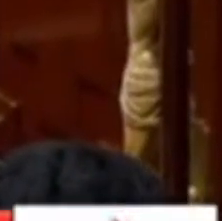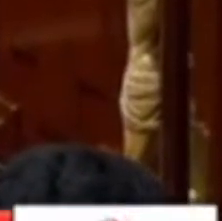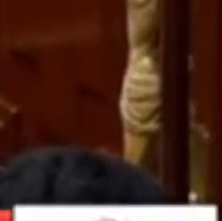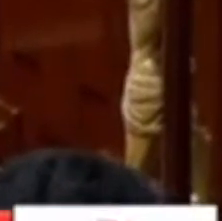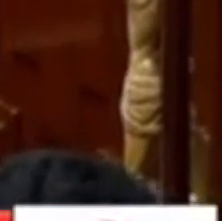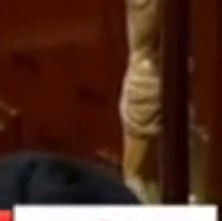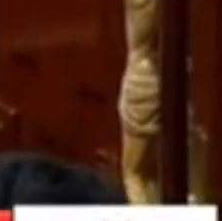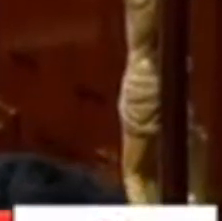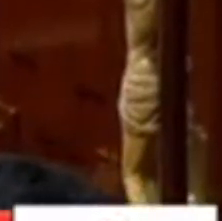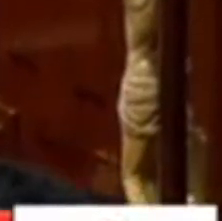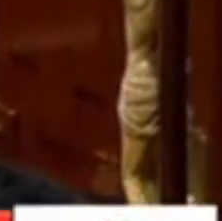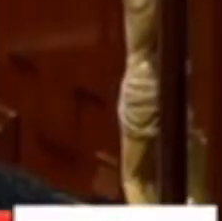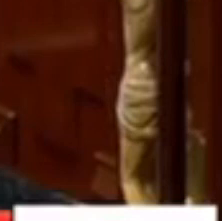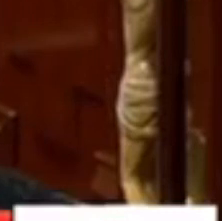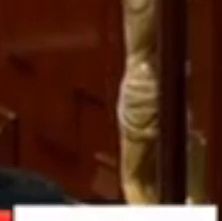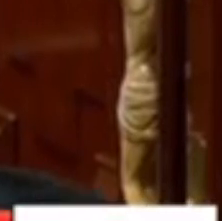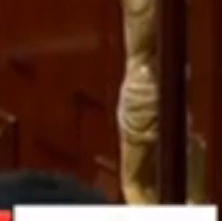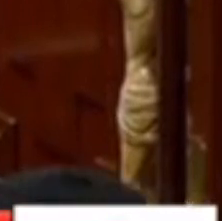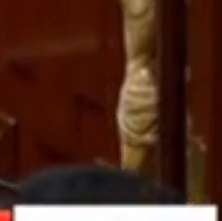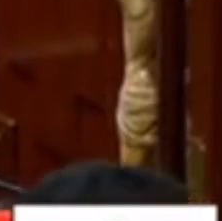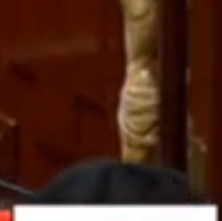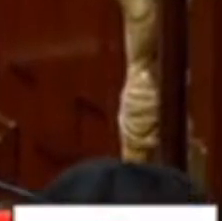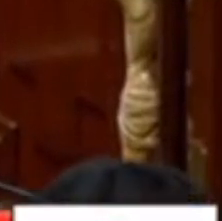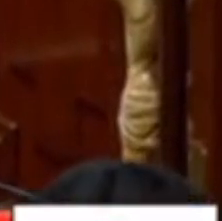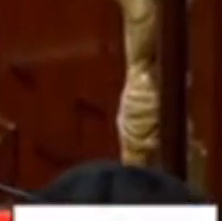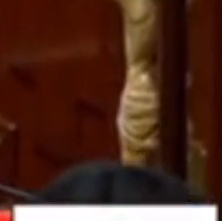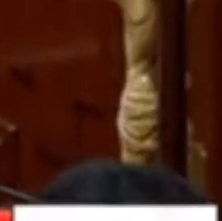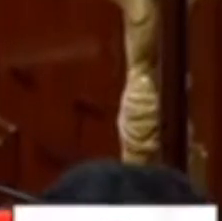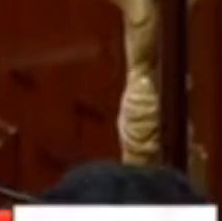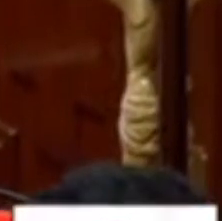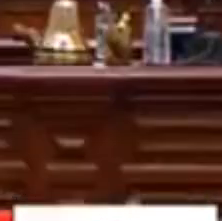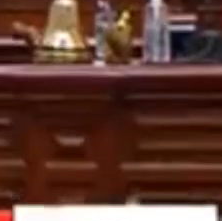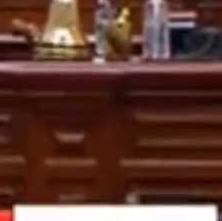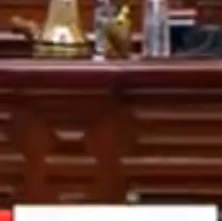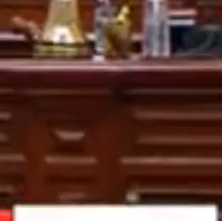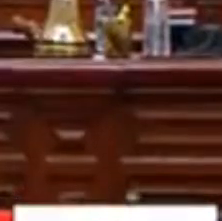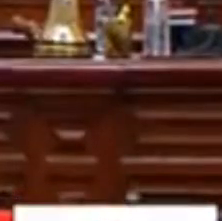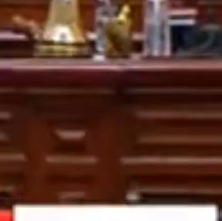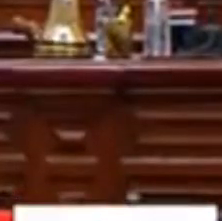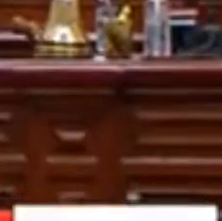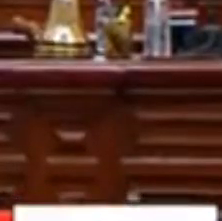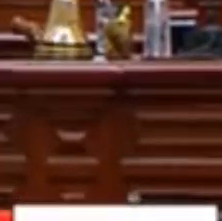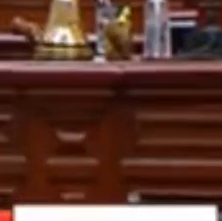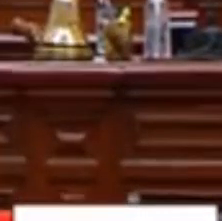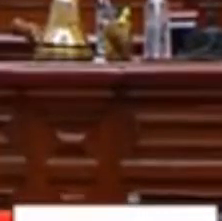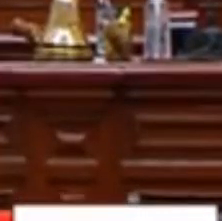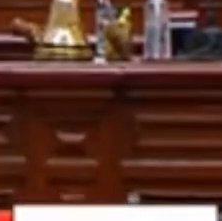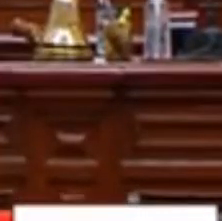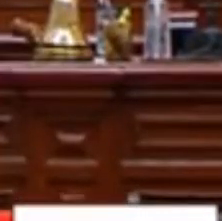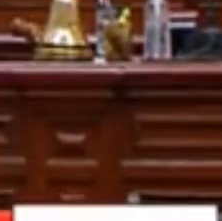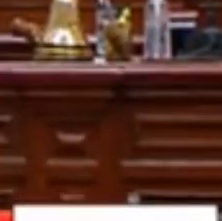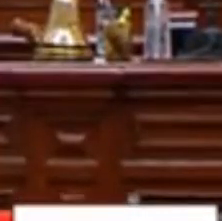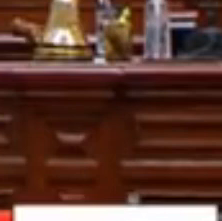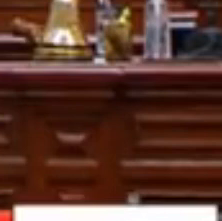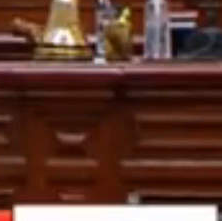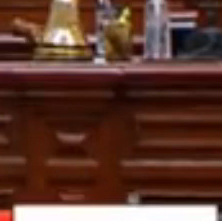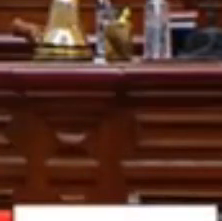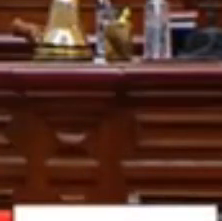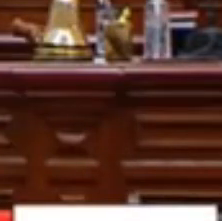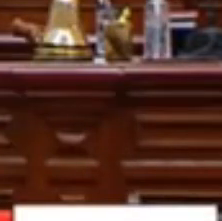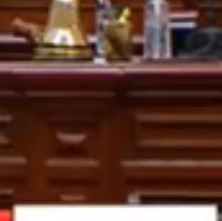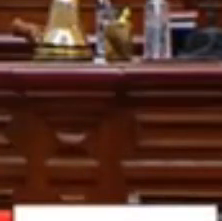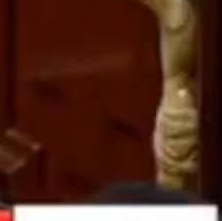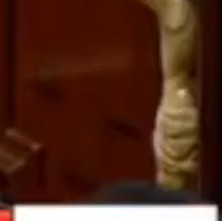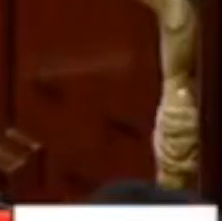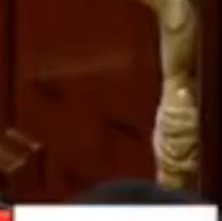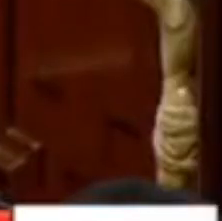Señora congresista electa María del Carmen Alba Prieto. ¿Jura usted por Dios